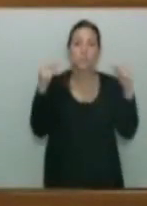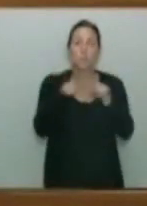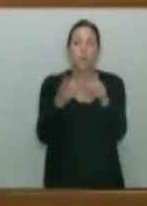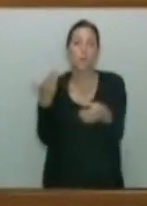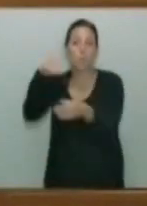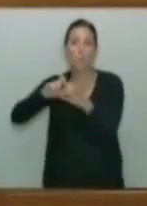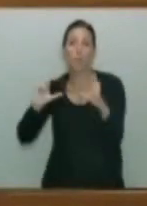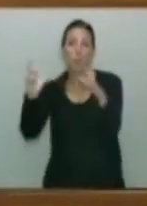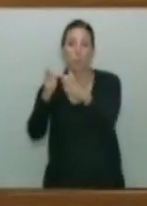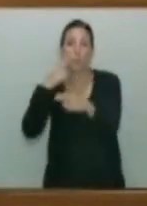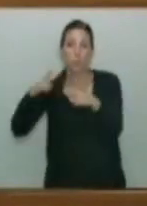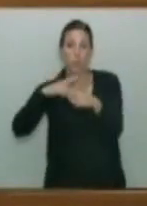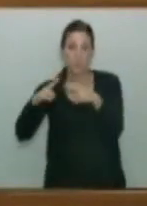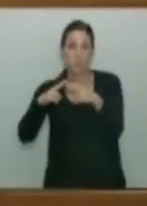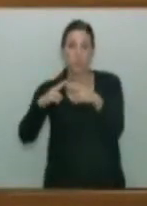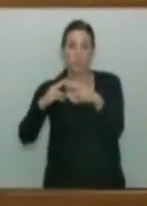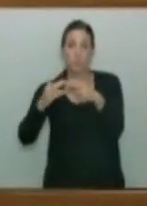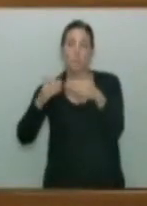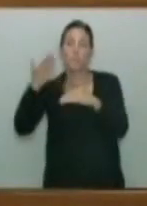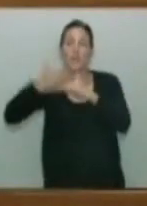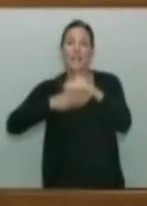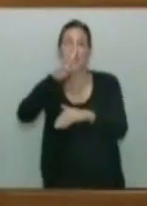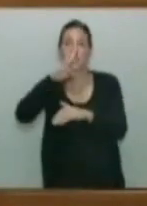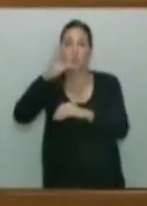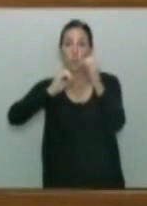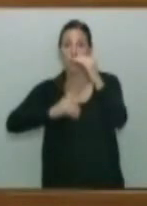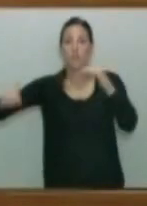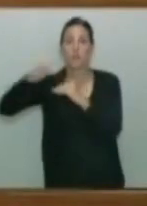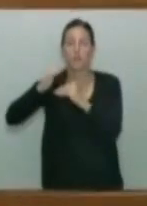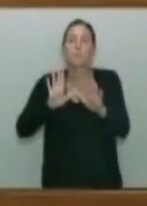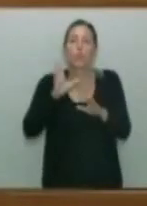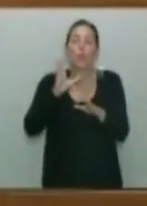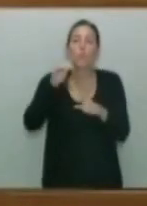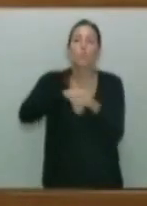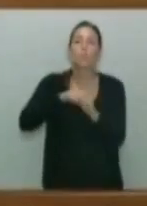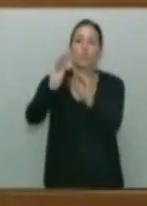precisamente esa barrera electoral del 3%, sin embargo, su voto no se traduce.